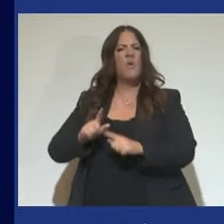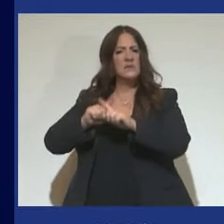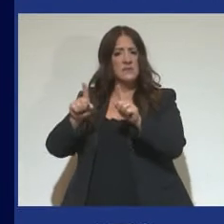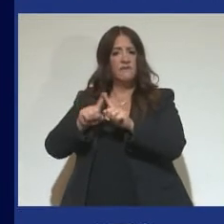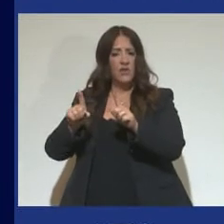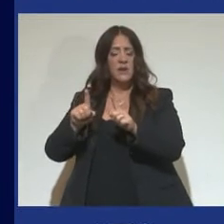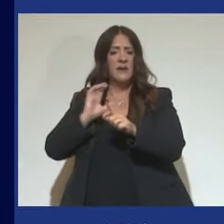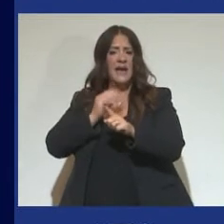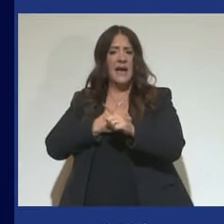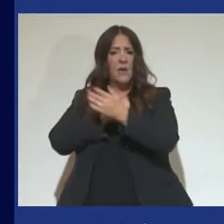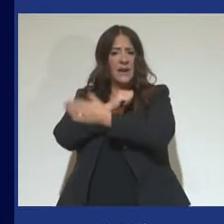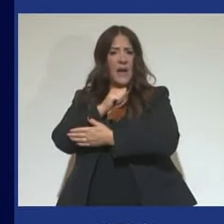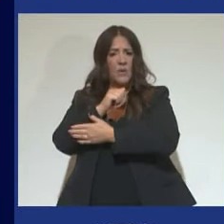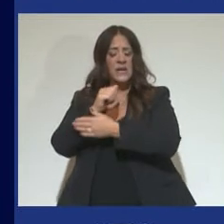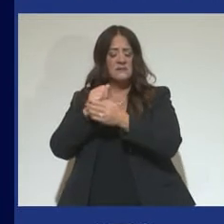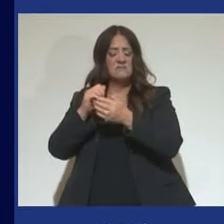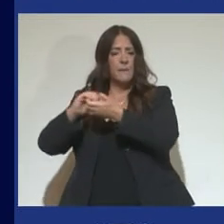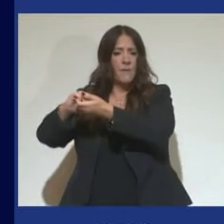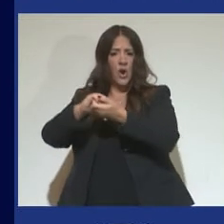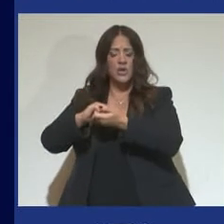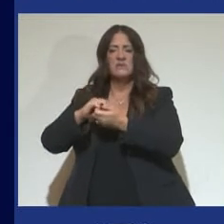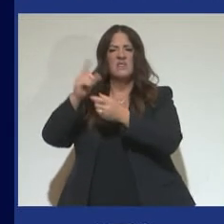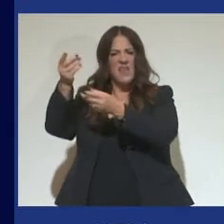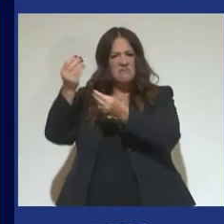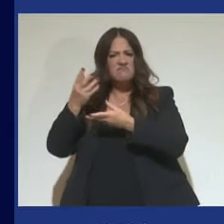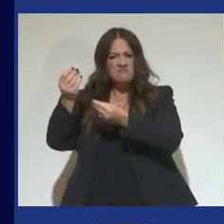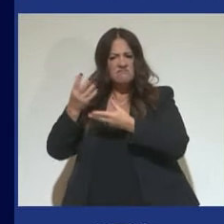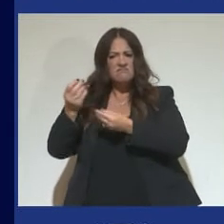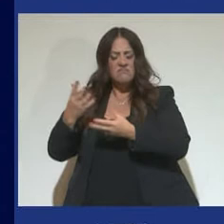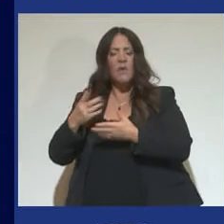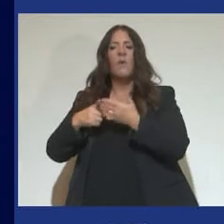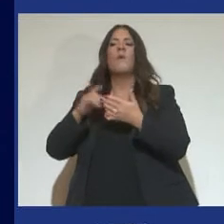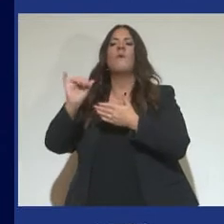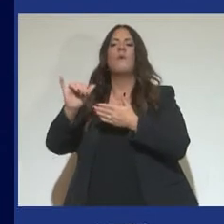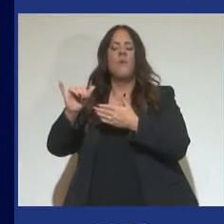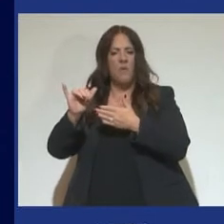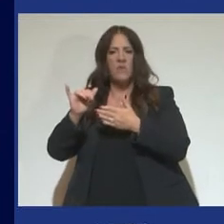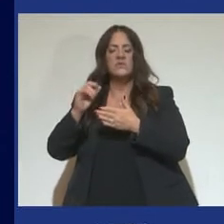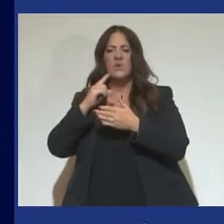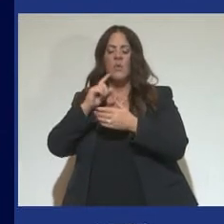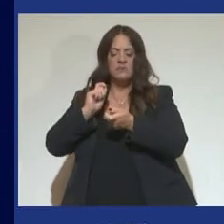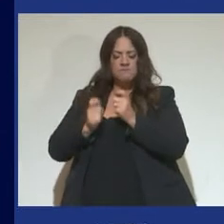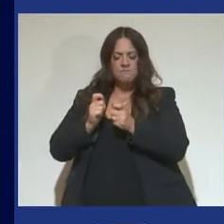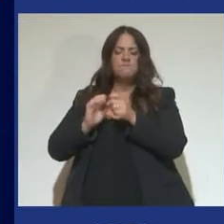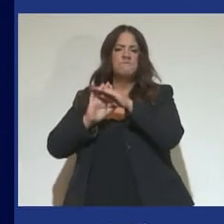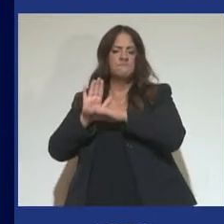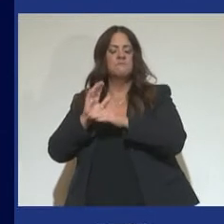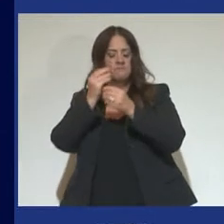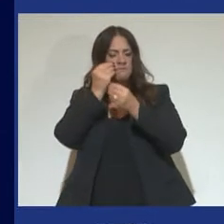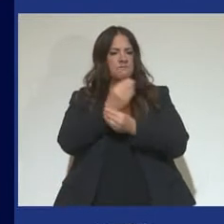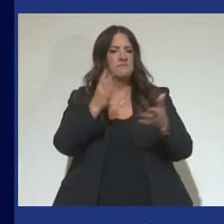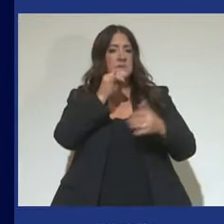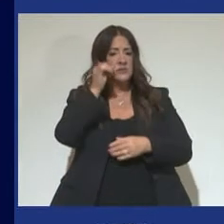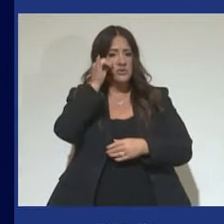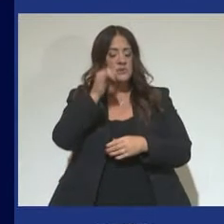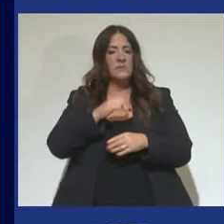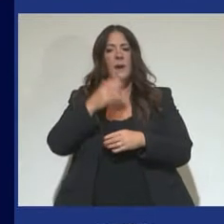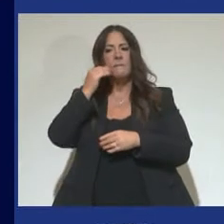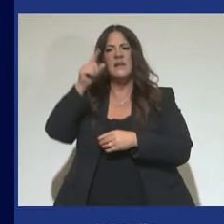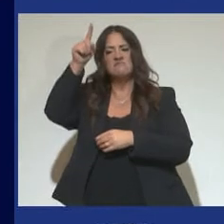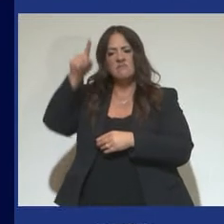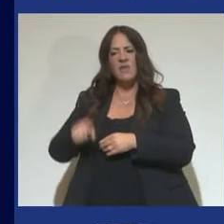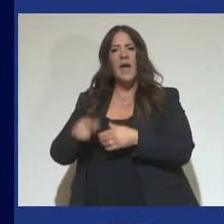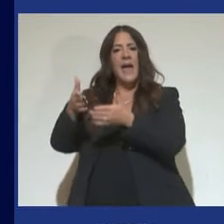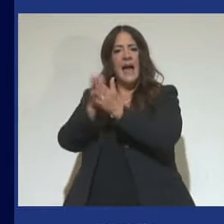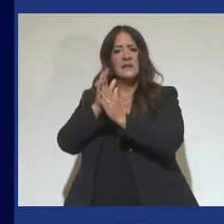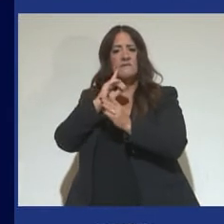comentarios que hemos estado recibiendo de nuestros colaboradores en los estados perdón a nuestros condados y que estaban buscando más